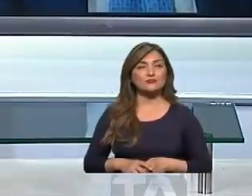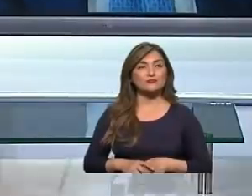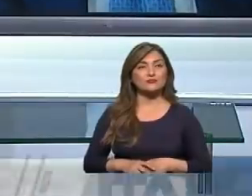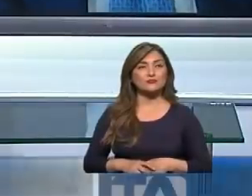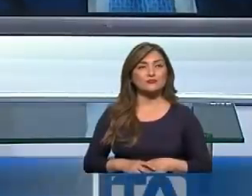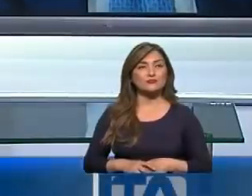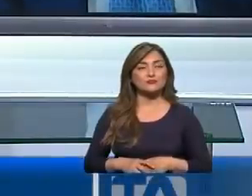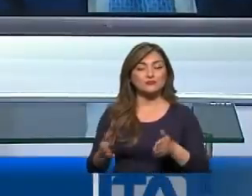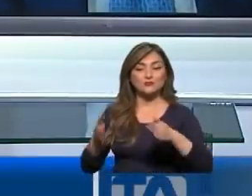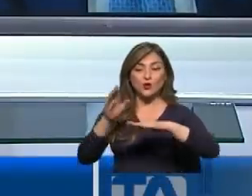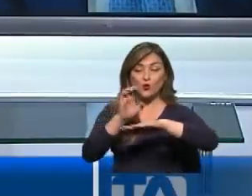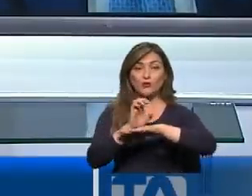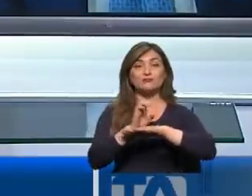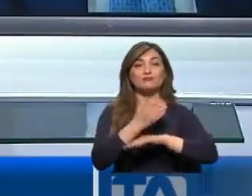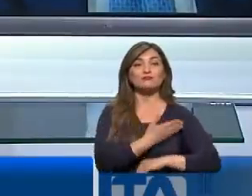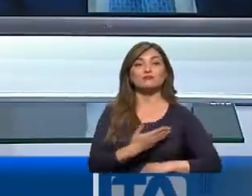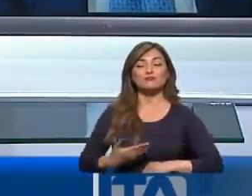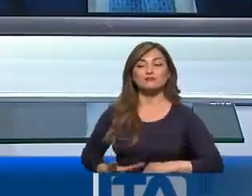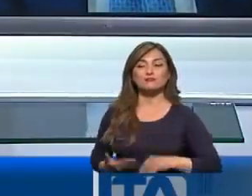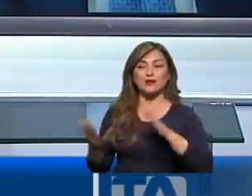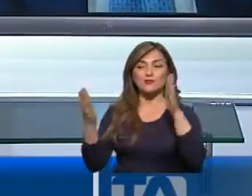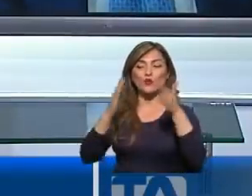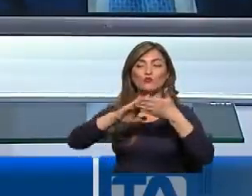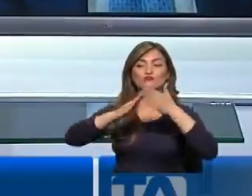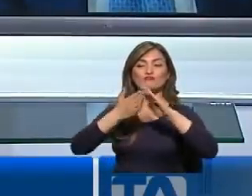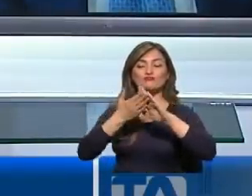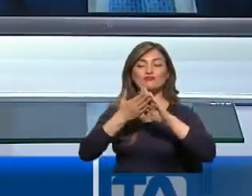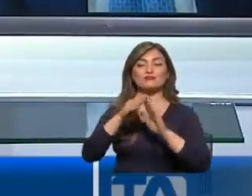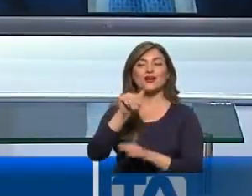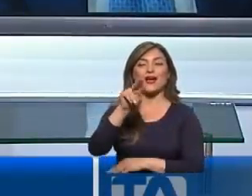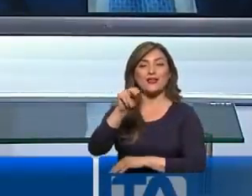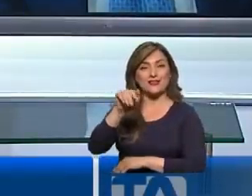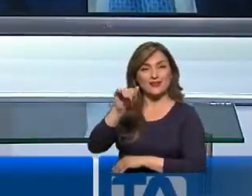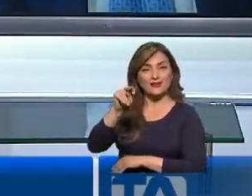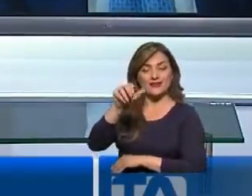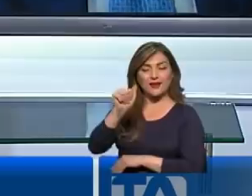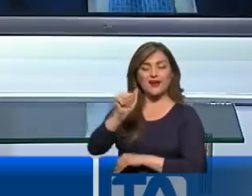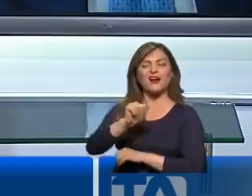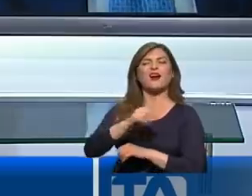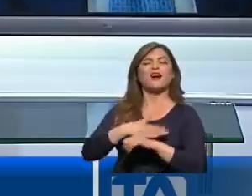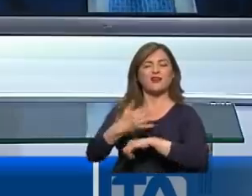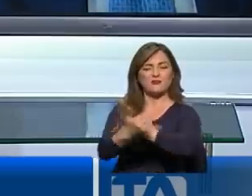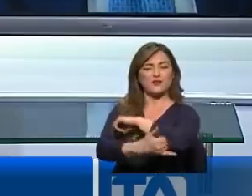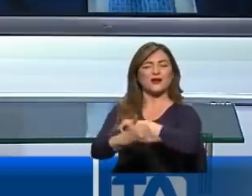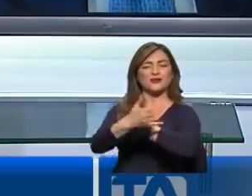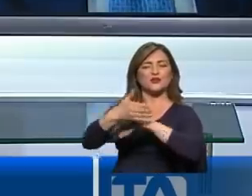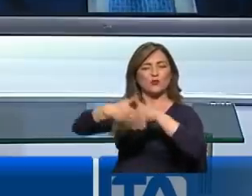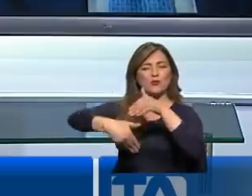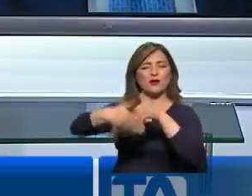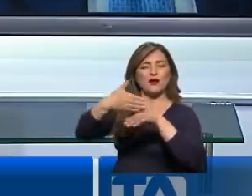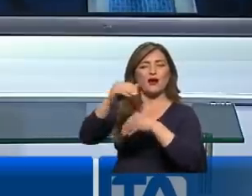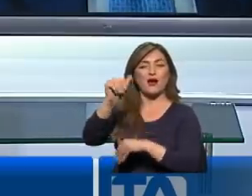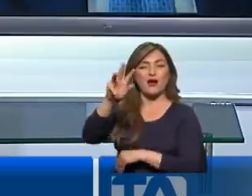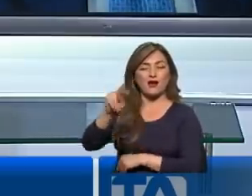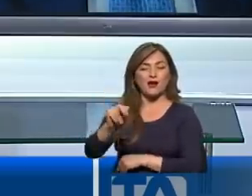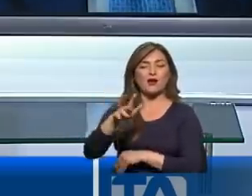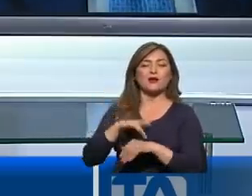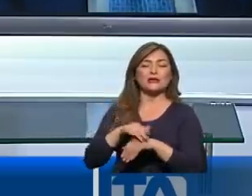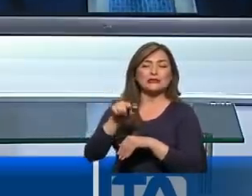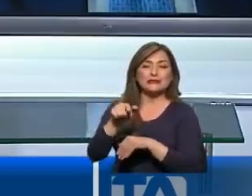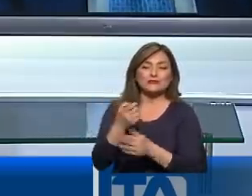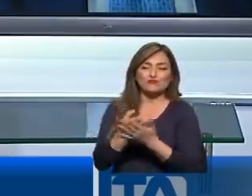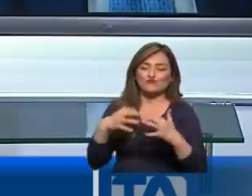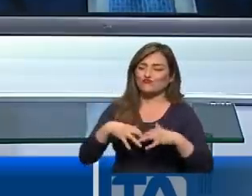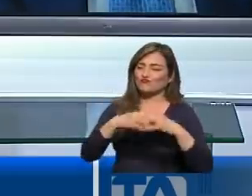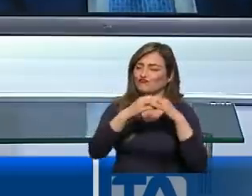El Ecuador, en la presidencia pro tempore de la Comunidad Andina de Naciones, CAN, encabezará la reactivación productiva post-pandemia,